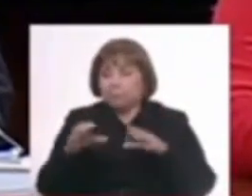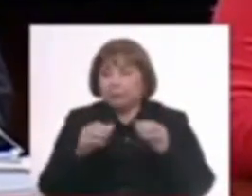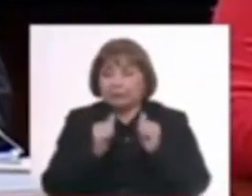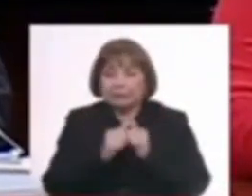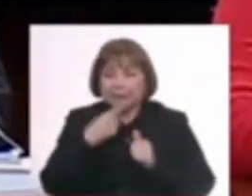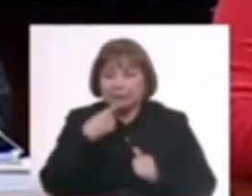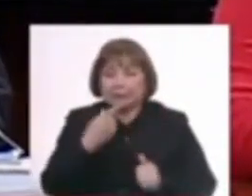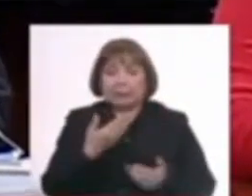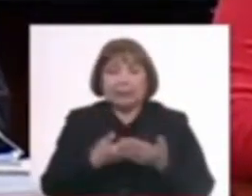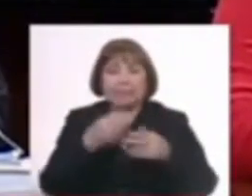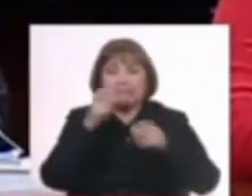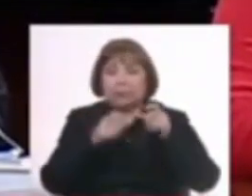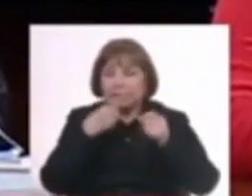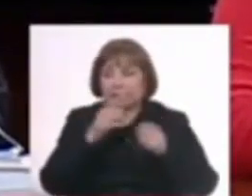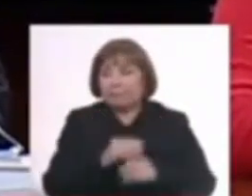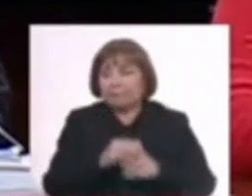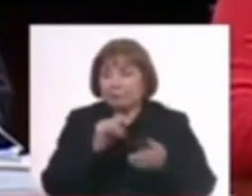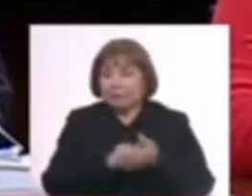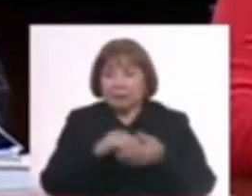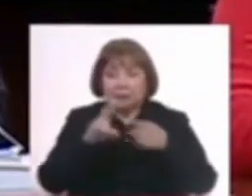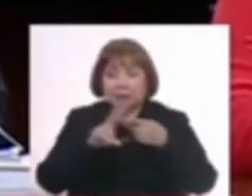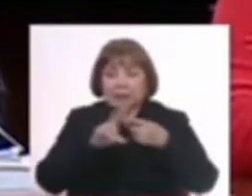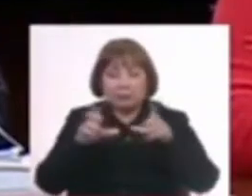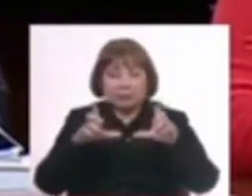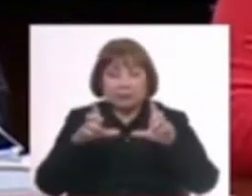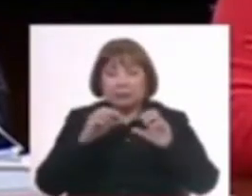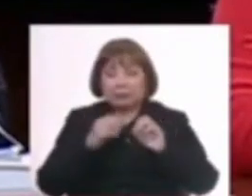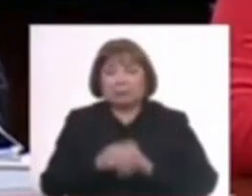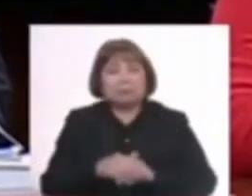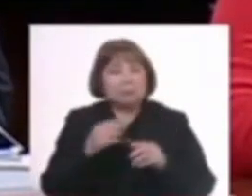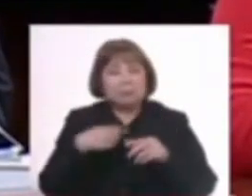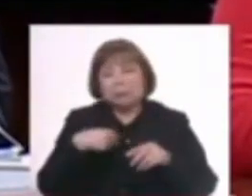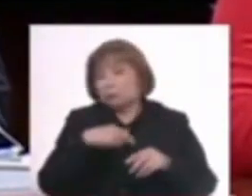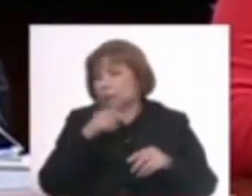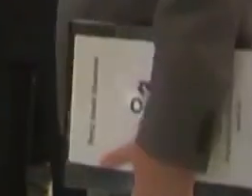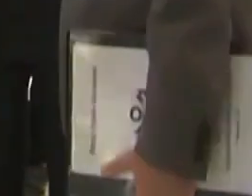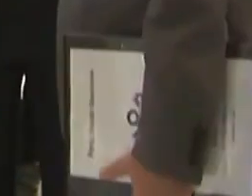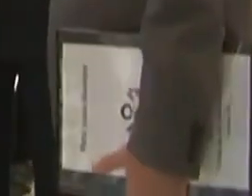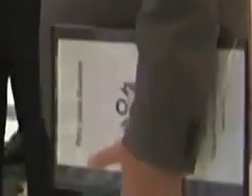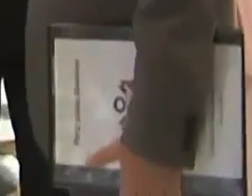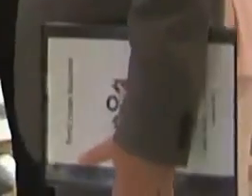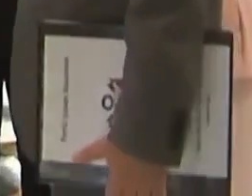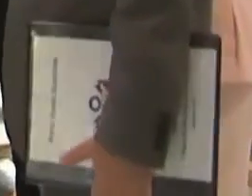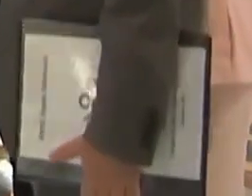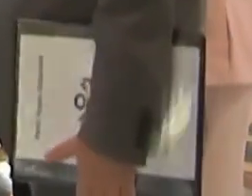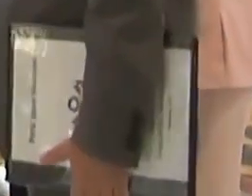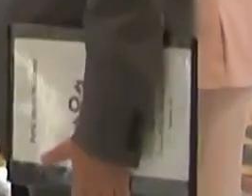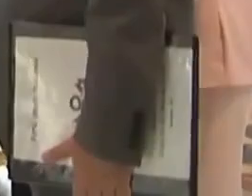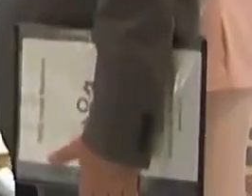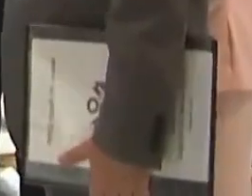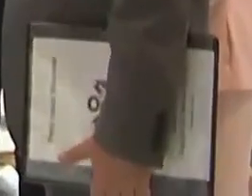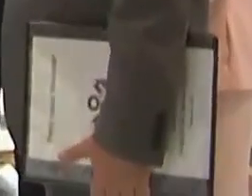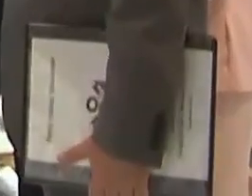actividad sea pública que sea televisada nos pidieron que no sea y les hicimos conocer que